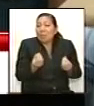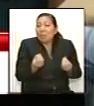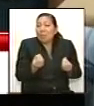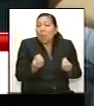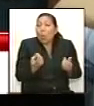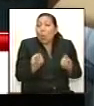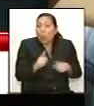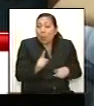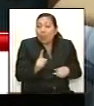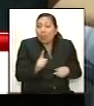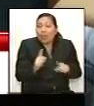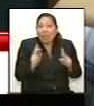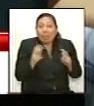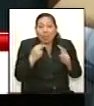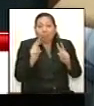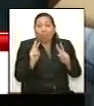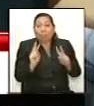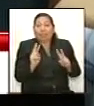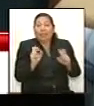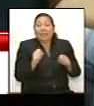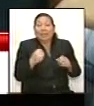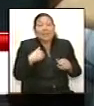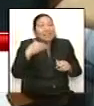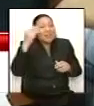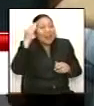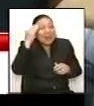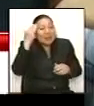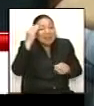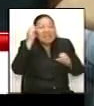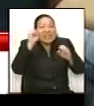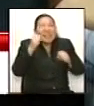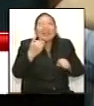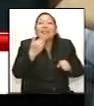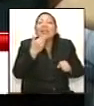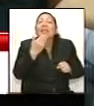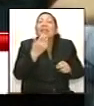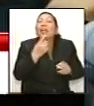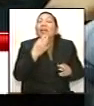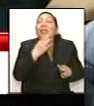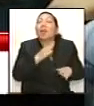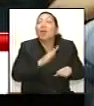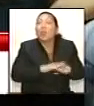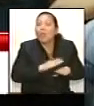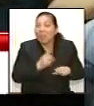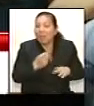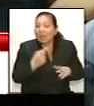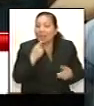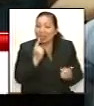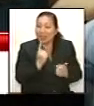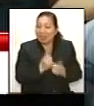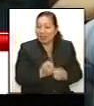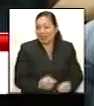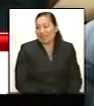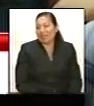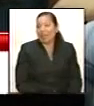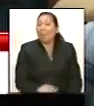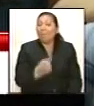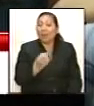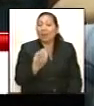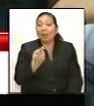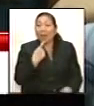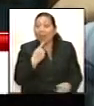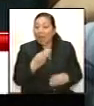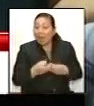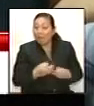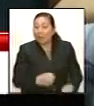cuando nosotros en el tema de la alerta, ellos quieren saber si efectivamente quién es la identidad de la persona que me está acosando, porque se crea varias